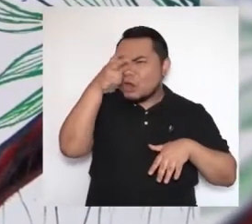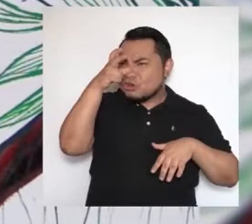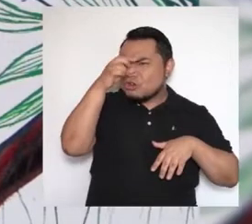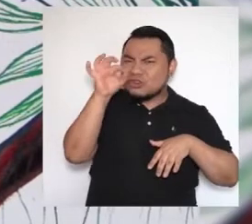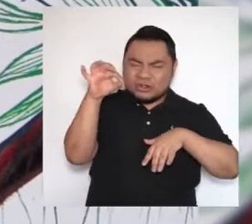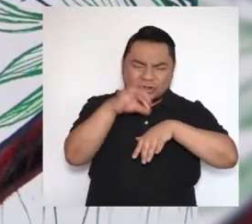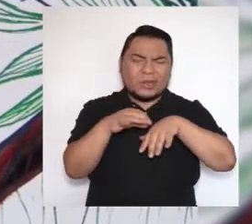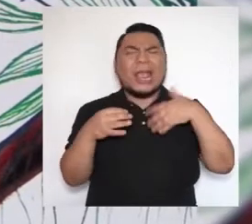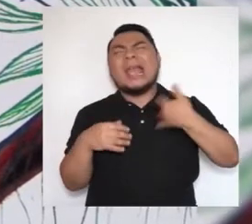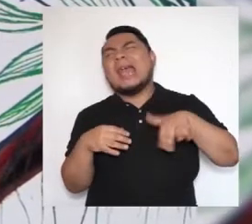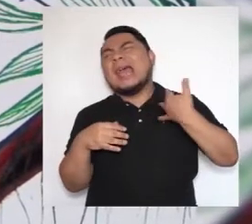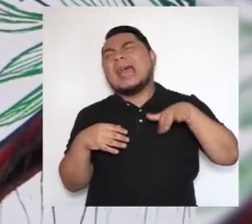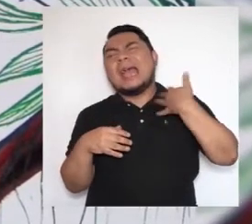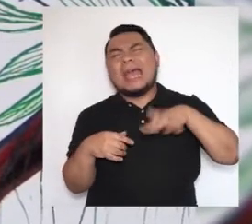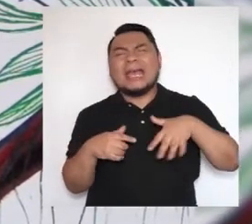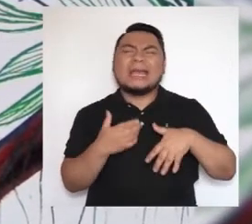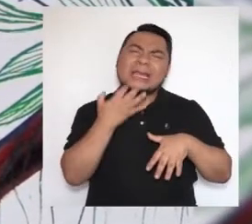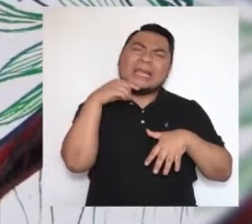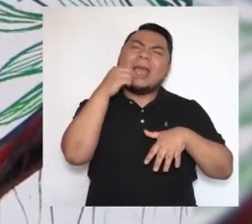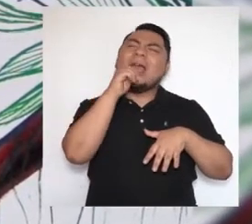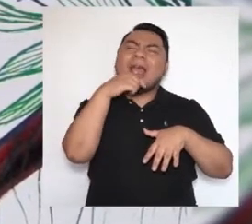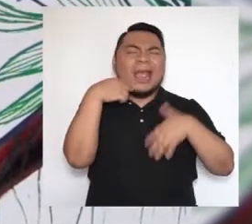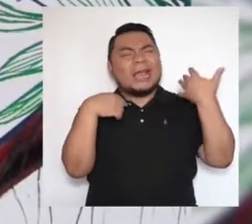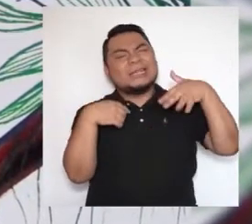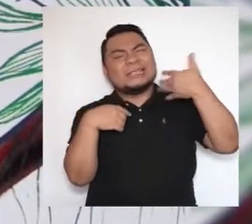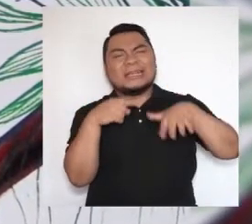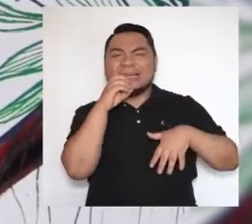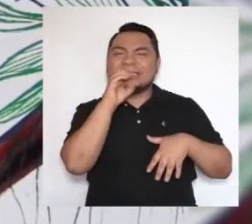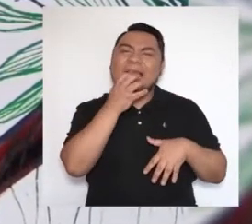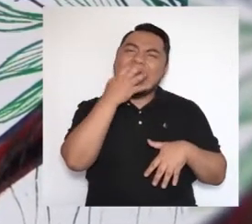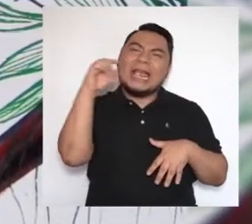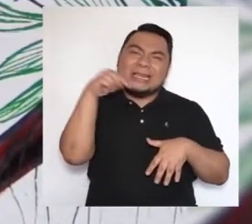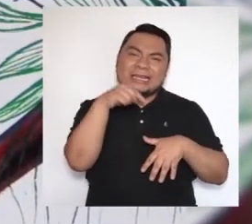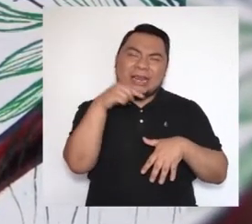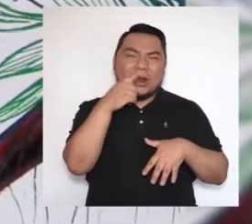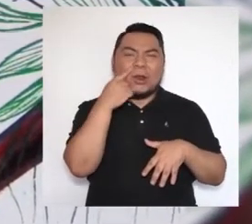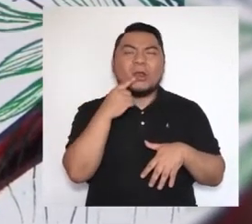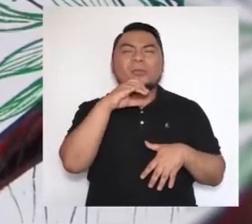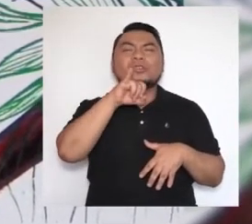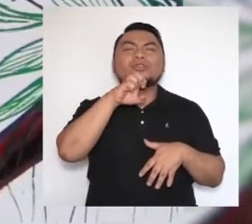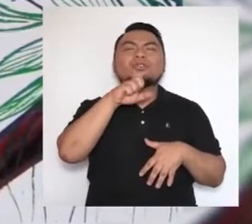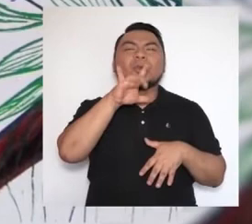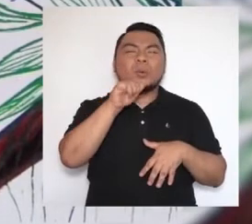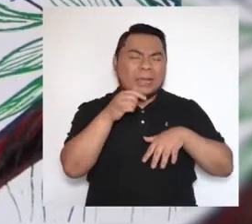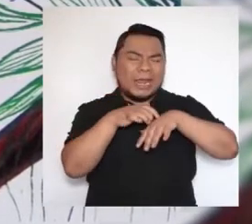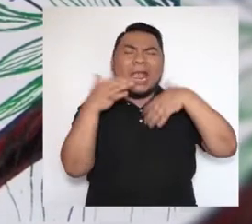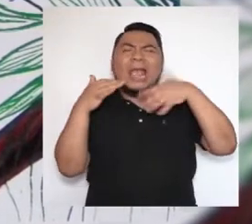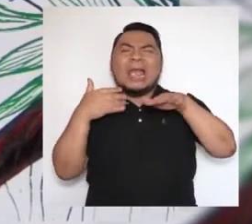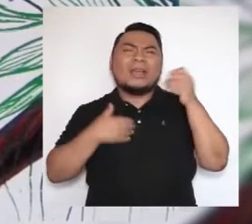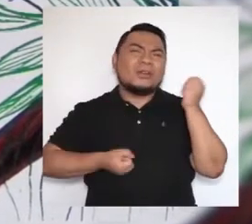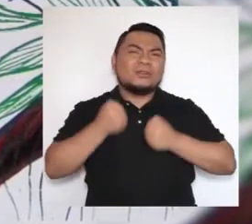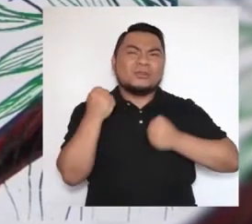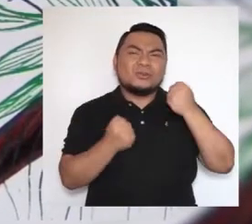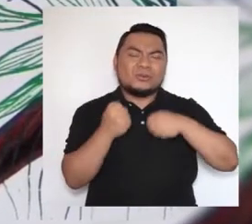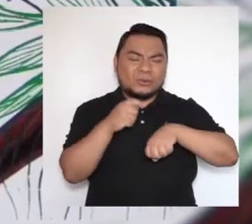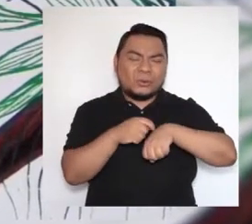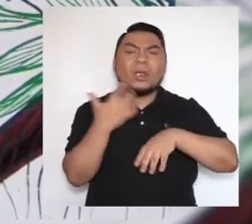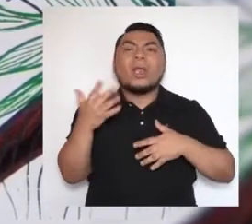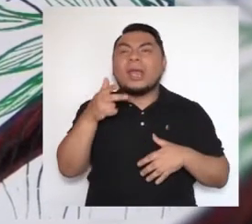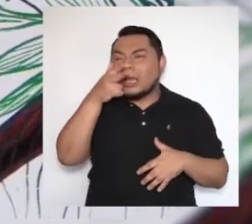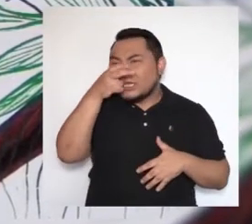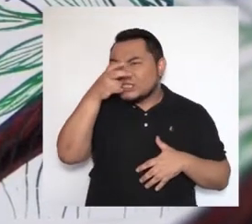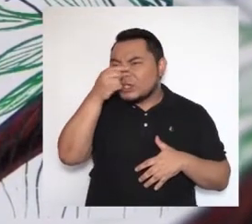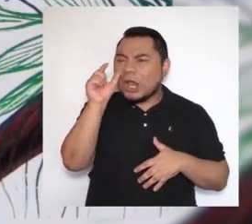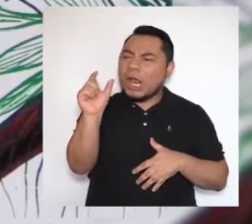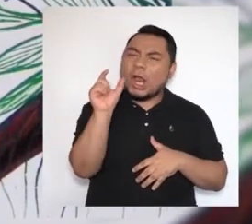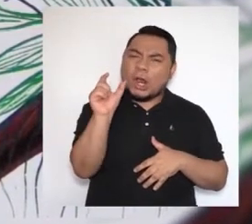hormiga! ¡Ay! Gritó José Luis. ¡Ay! Y se fue corriendo. Le había picado